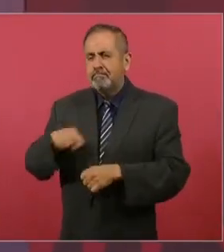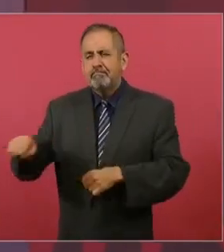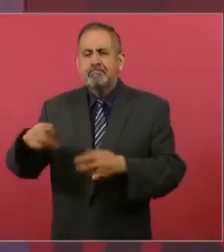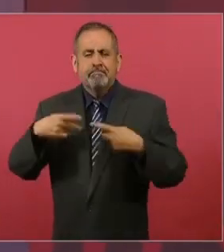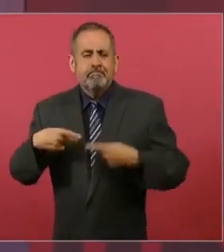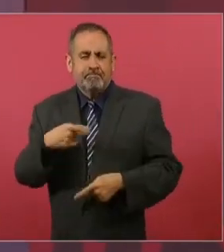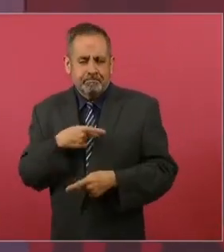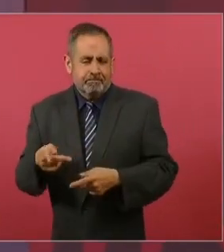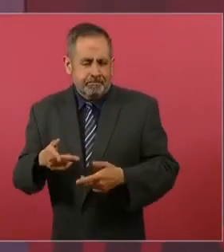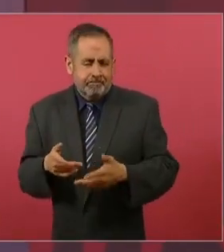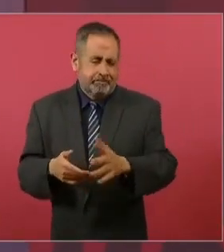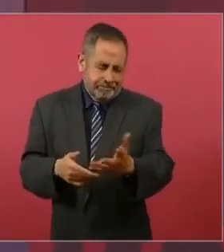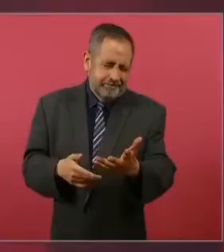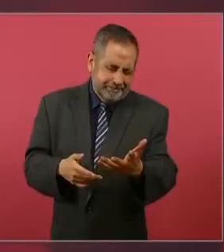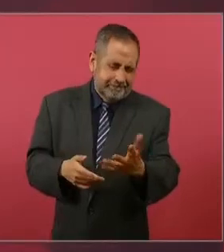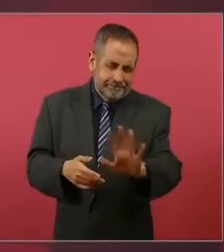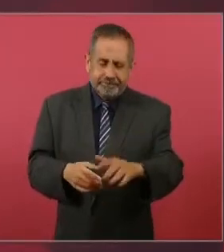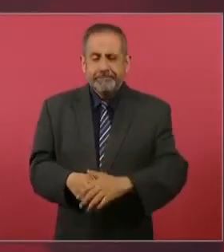Entonces,